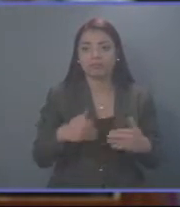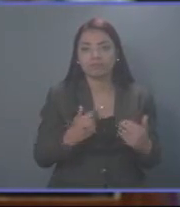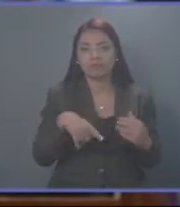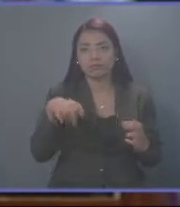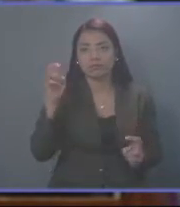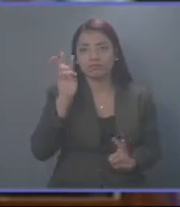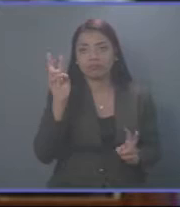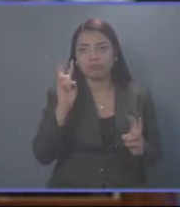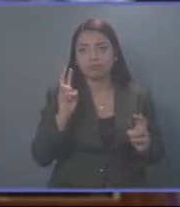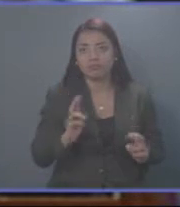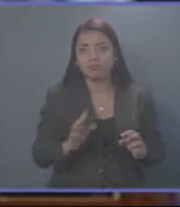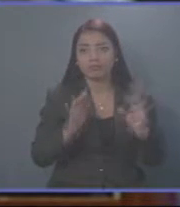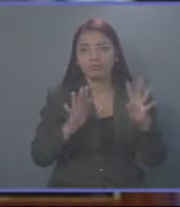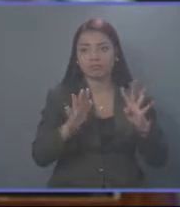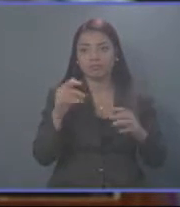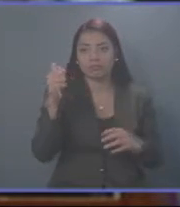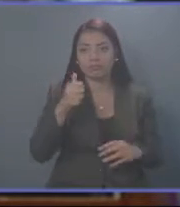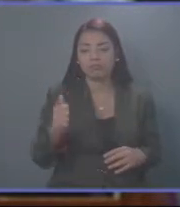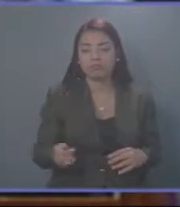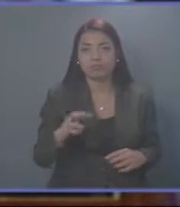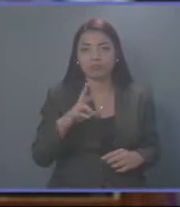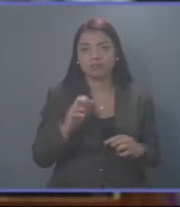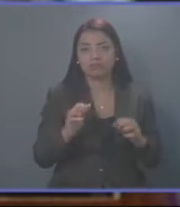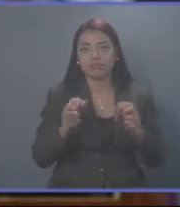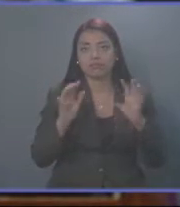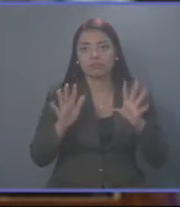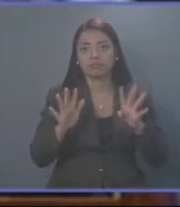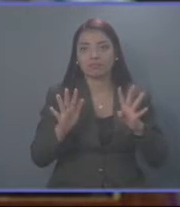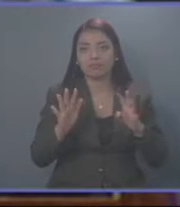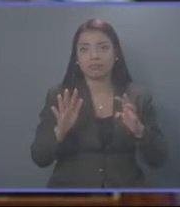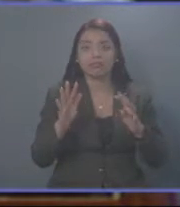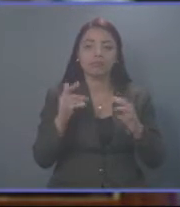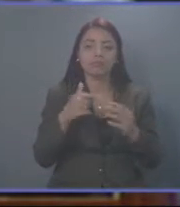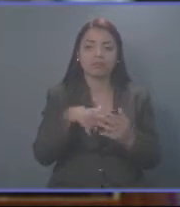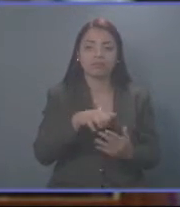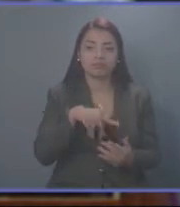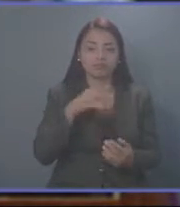Salvador, 19 de agosto de 2019. Expediente número